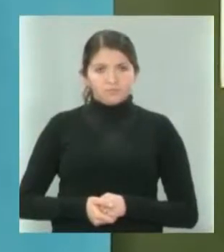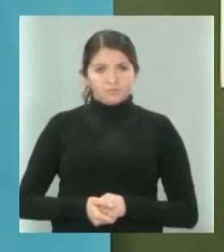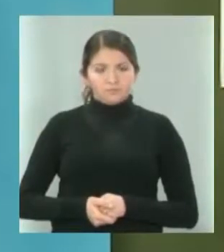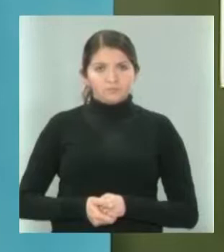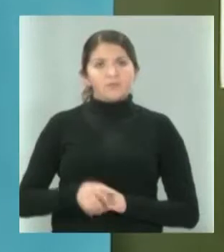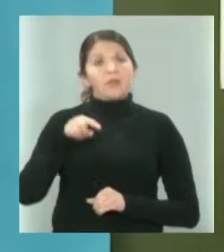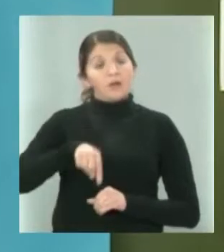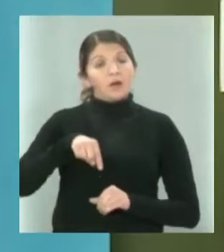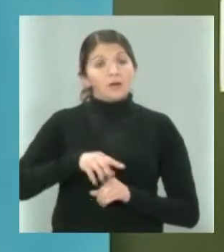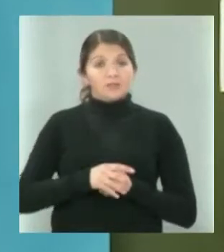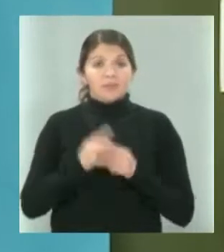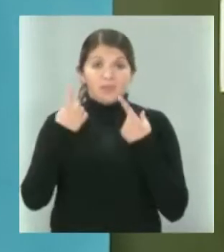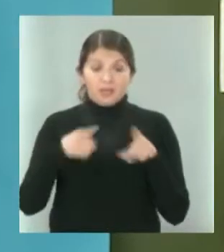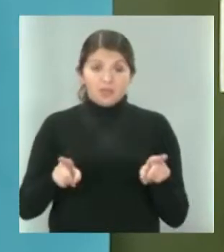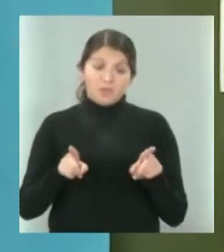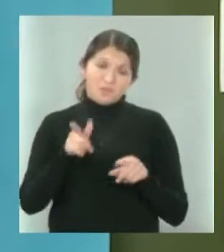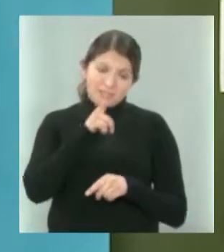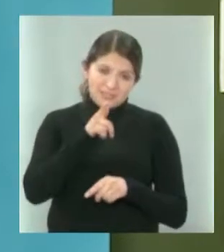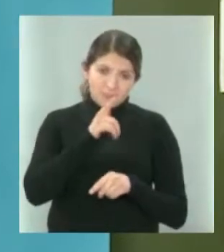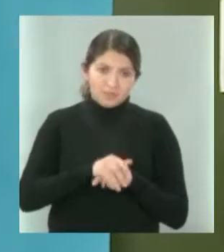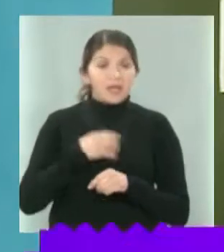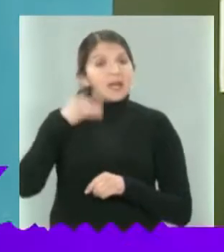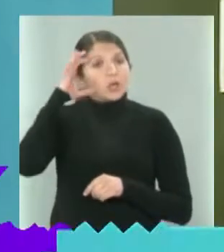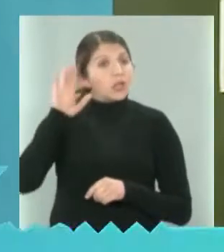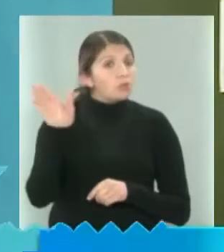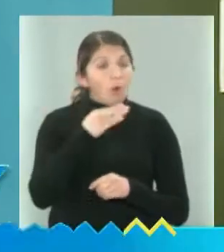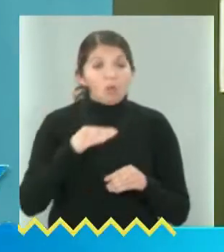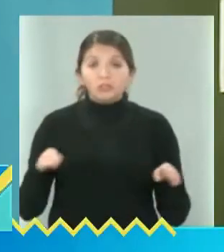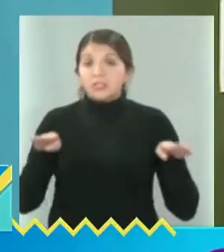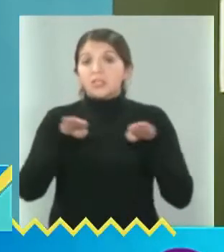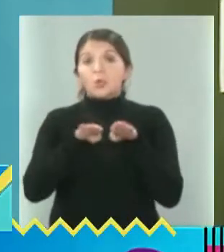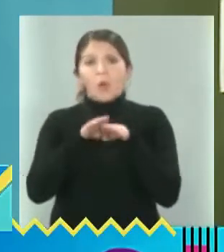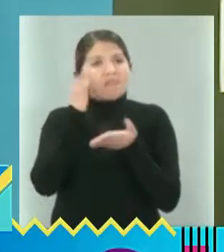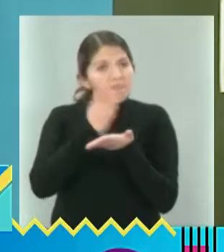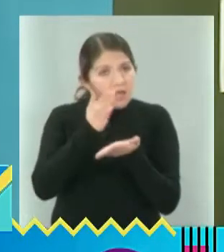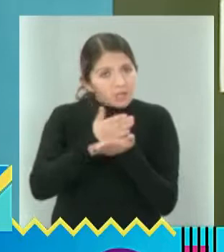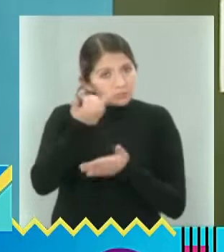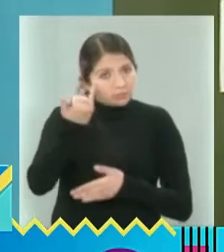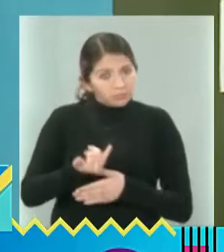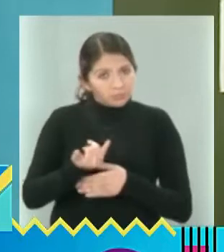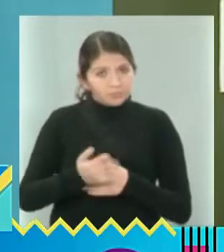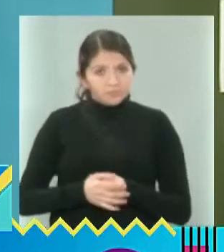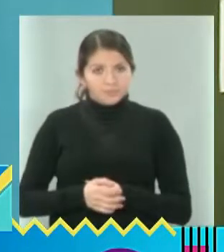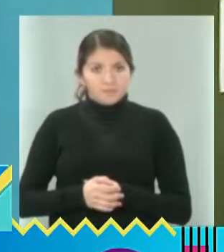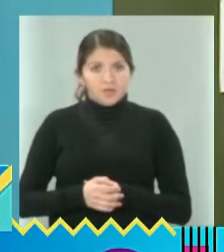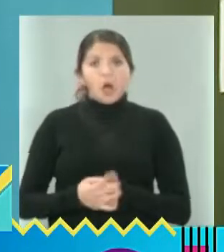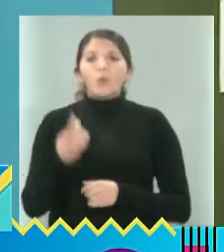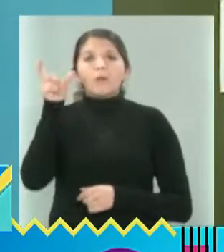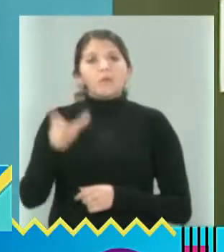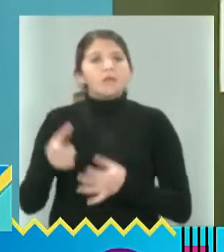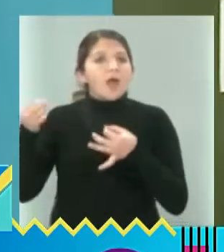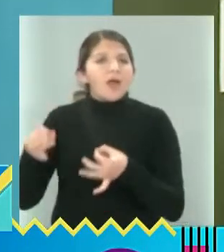Y retomamos distintos parecidos. Recordar que todos somos iguales, ¿sí? Que todos tenemos derechos y que no hay nadie especial ni